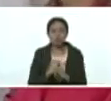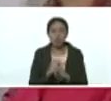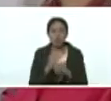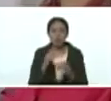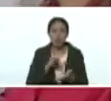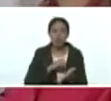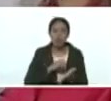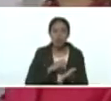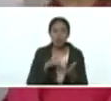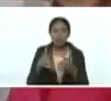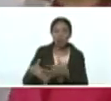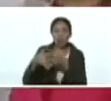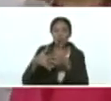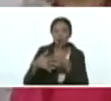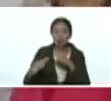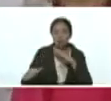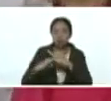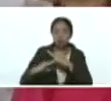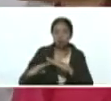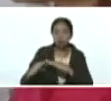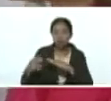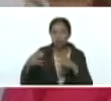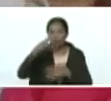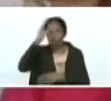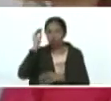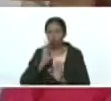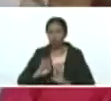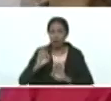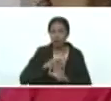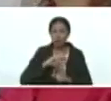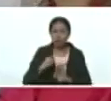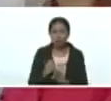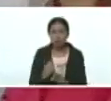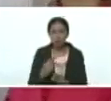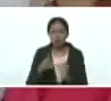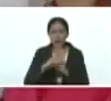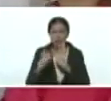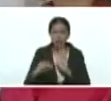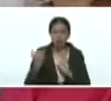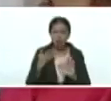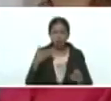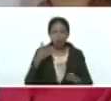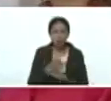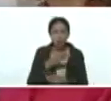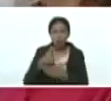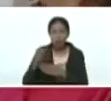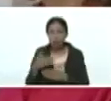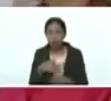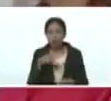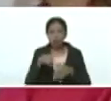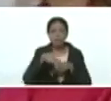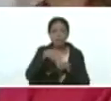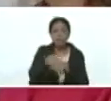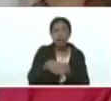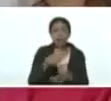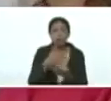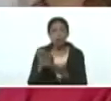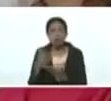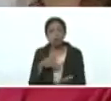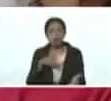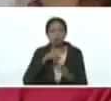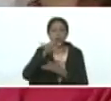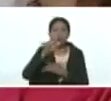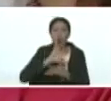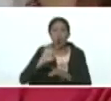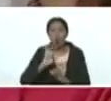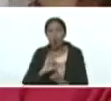Unidos, no nos para nadie, ni Donald Trump, ni mil Donald Trump. Cuando tengamos que ir, vamos así sea a pie, nos metemos volando, nos